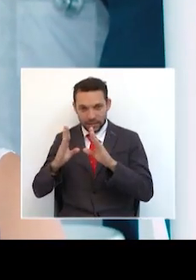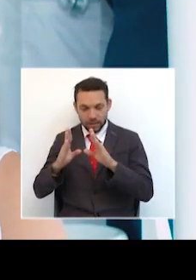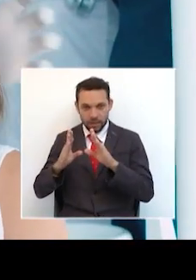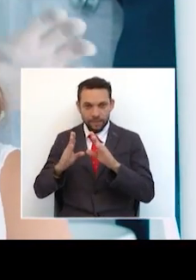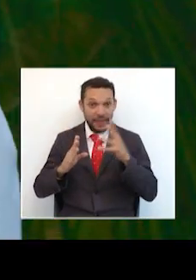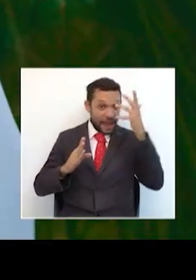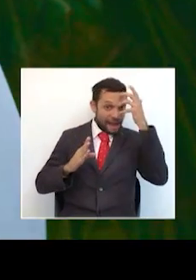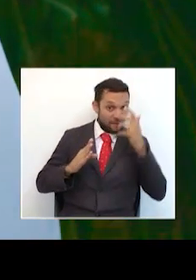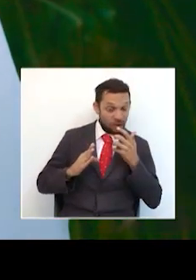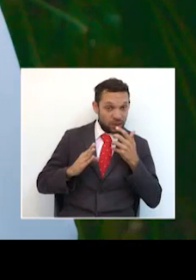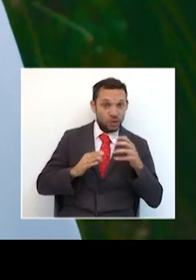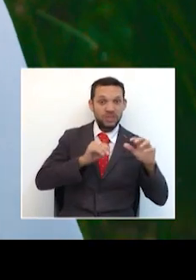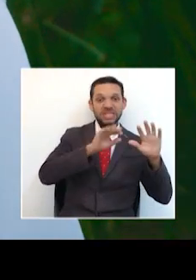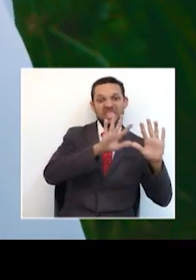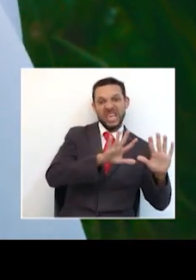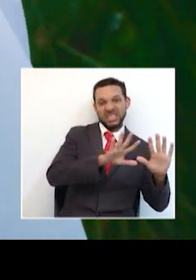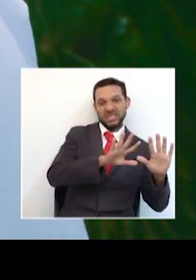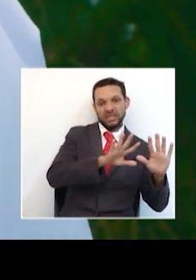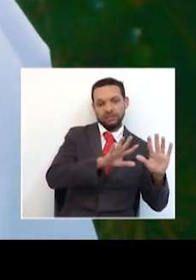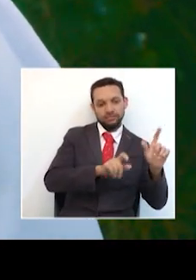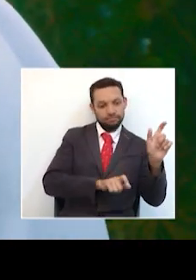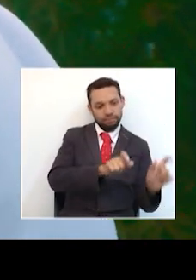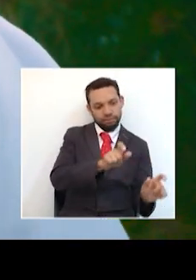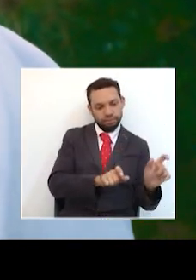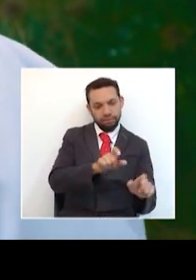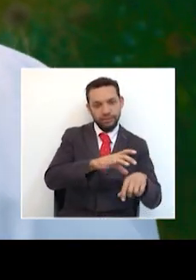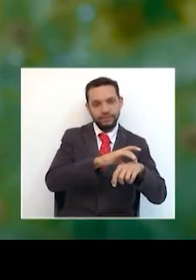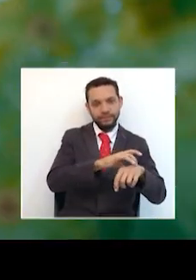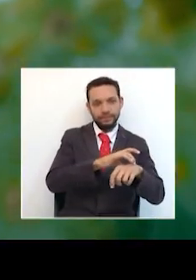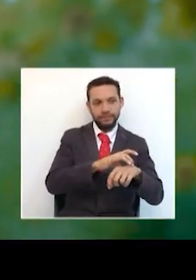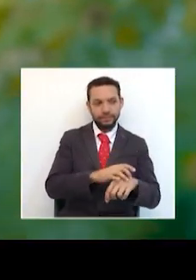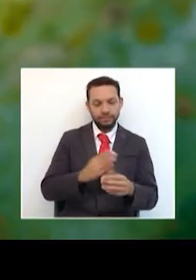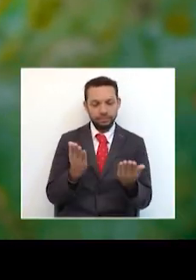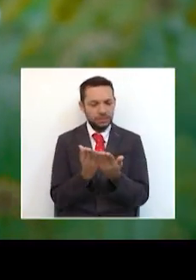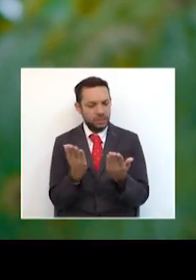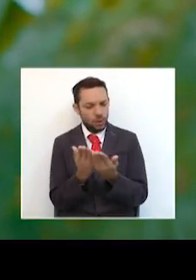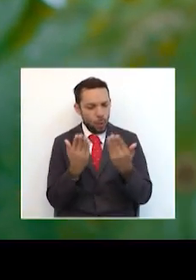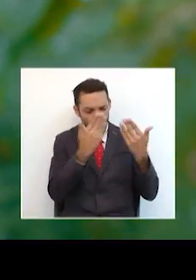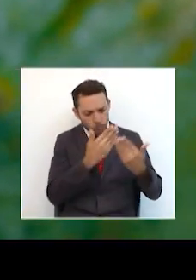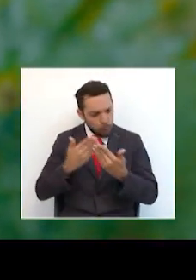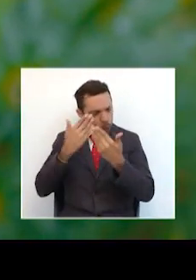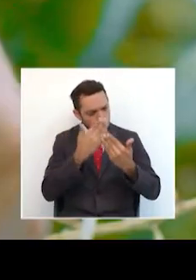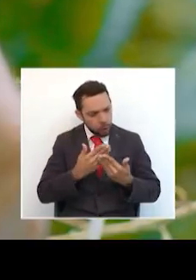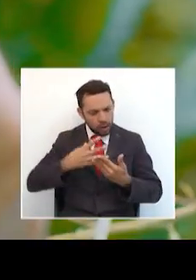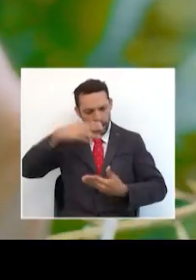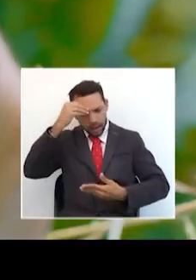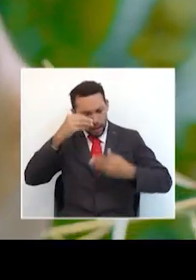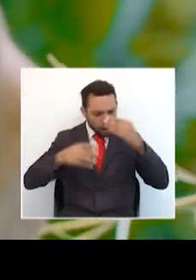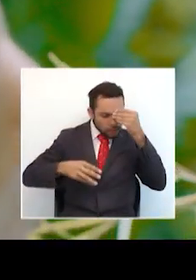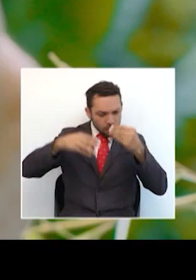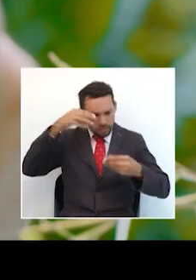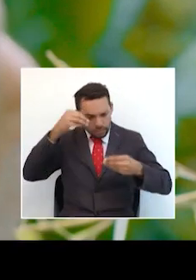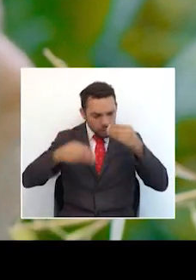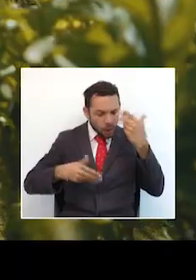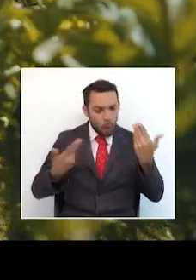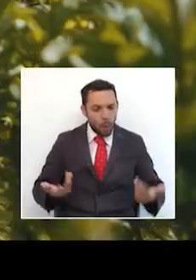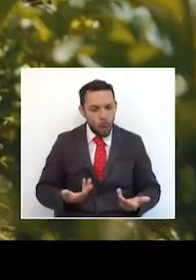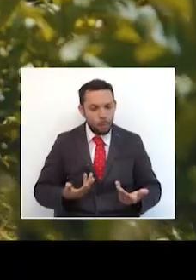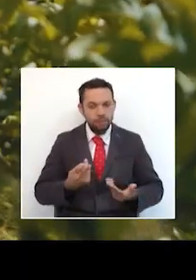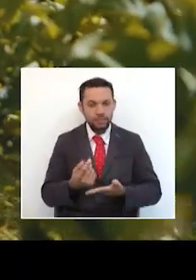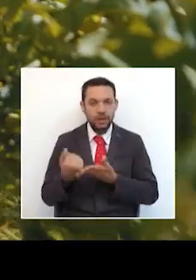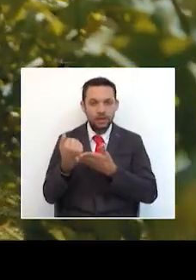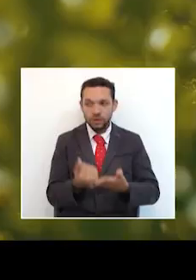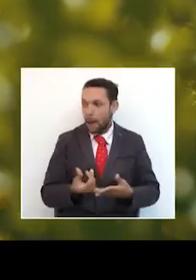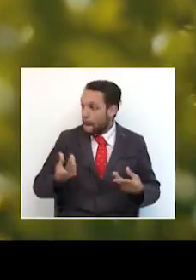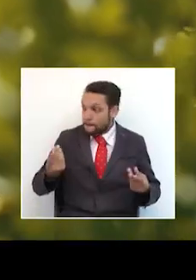evaluada por 10. Empiezo a estudiar la nutrición y a descubrir cómo podría enfrentarme a tantas enfermedades sin un peso